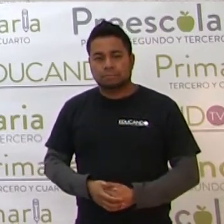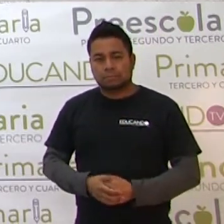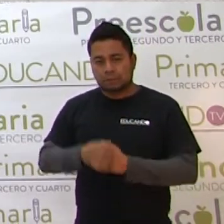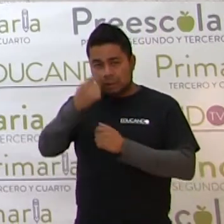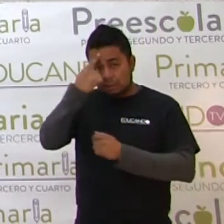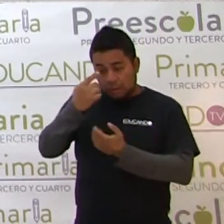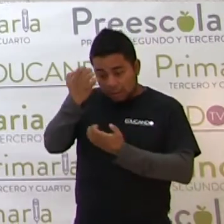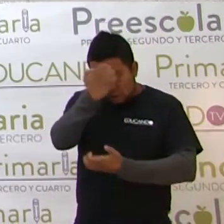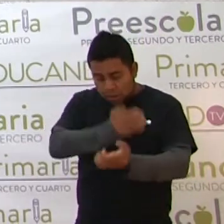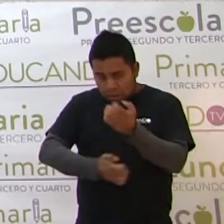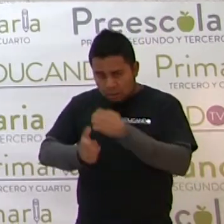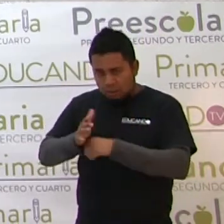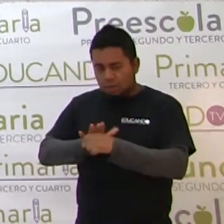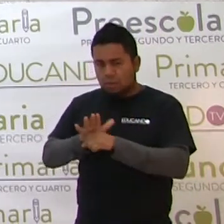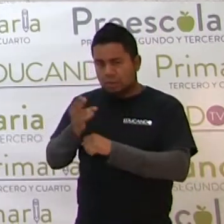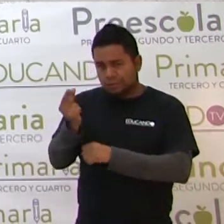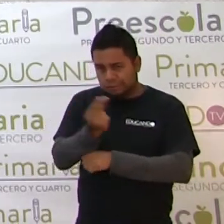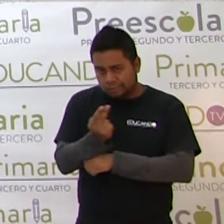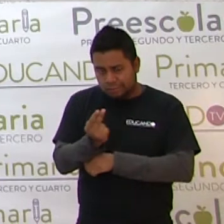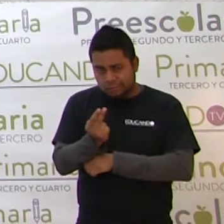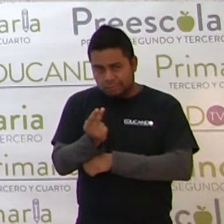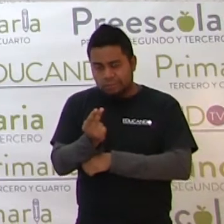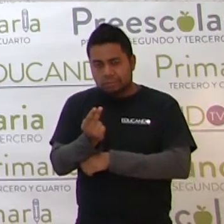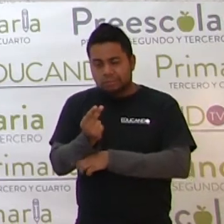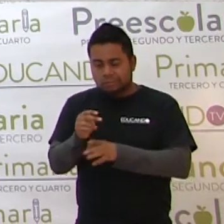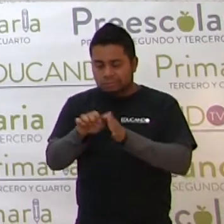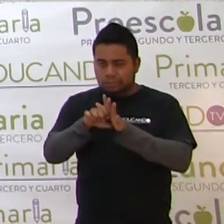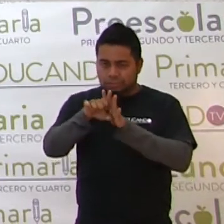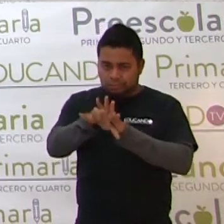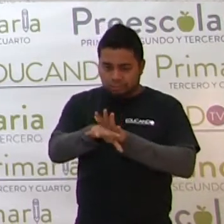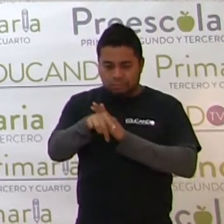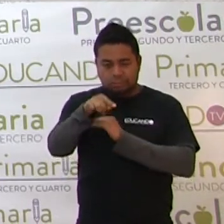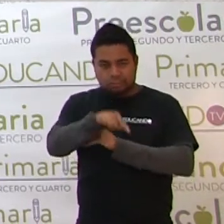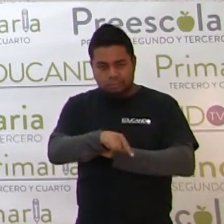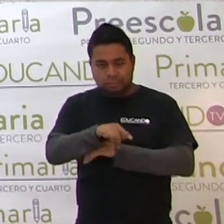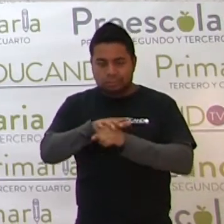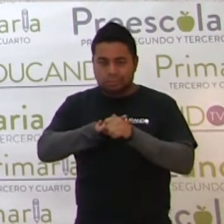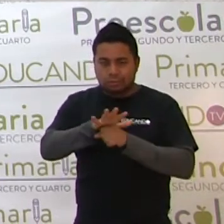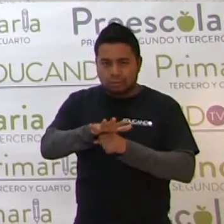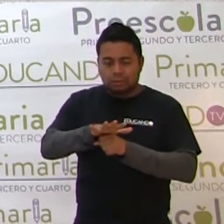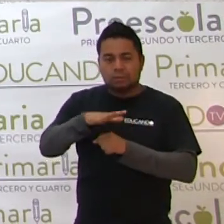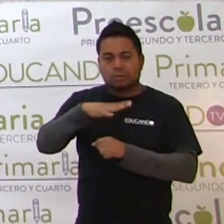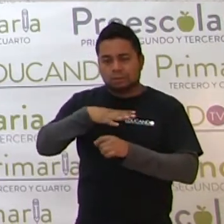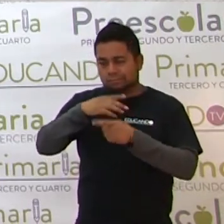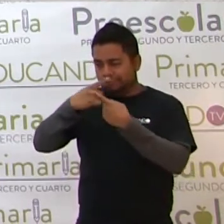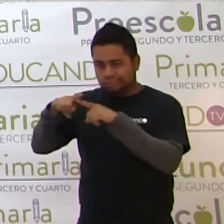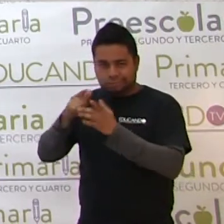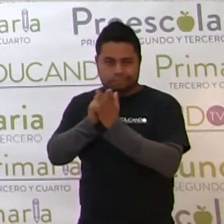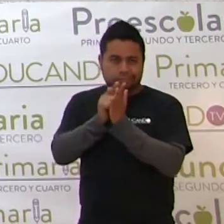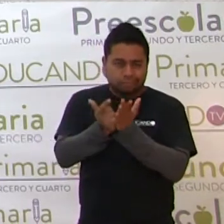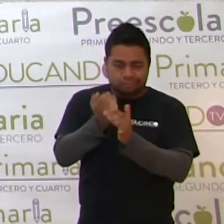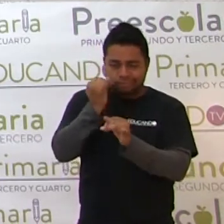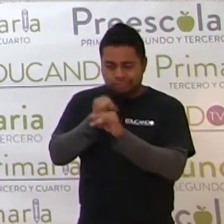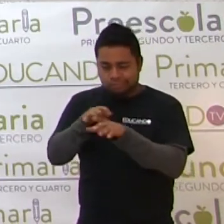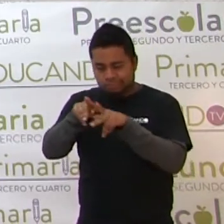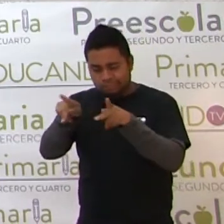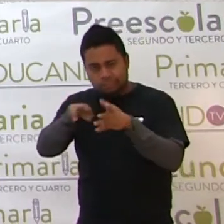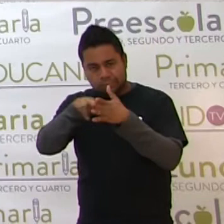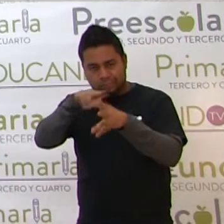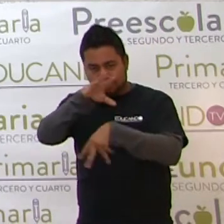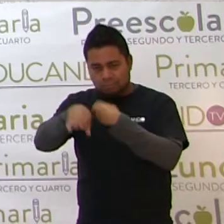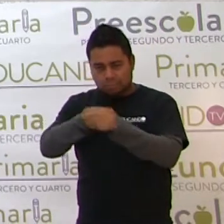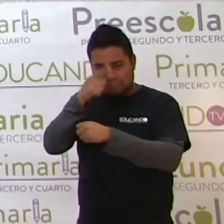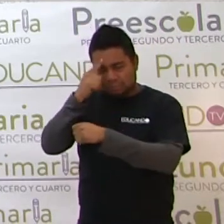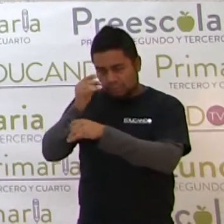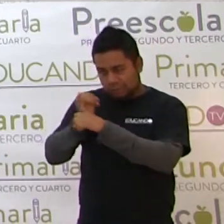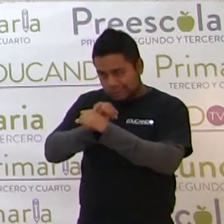evaluar. Vamos a ver cuáles van a ser las fuentes de información. Desde ese